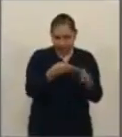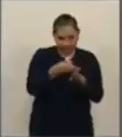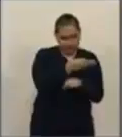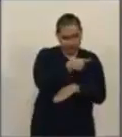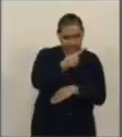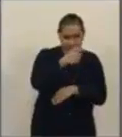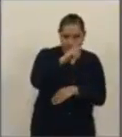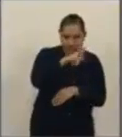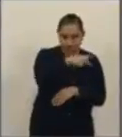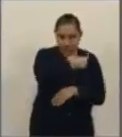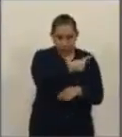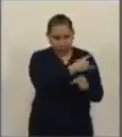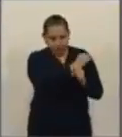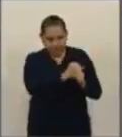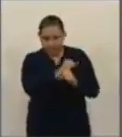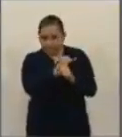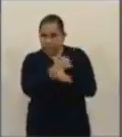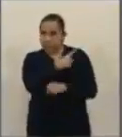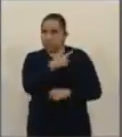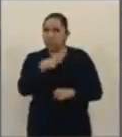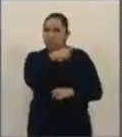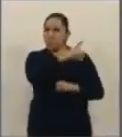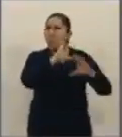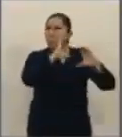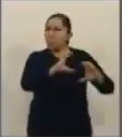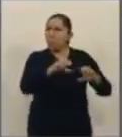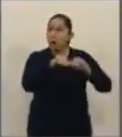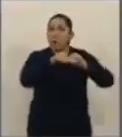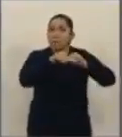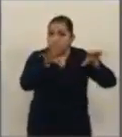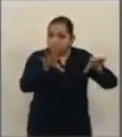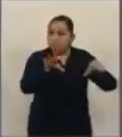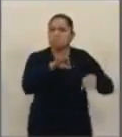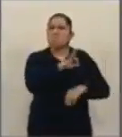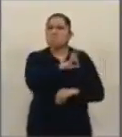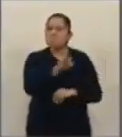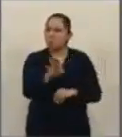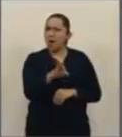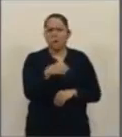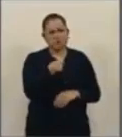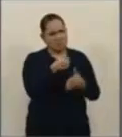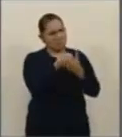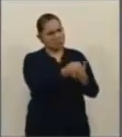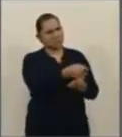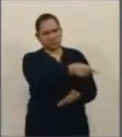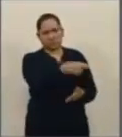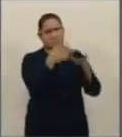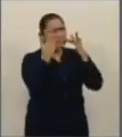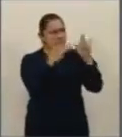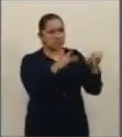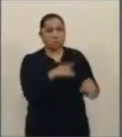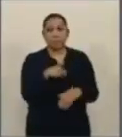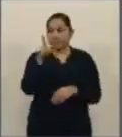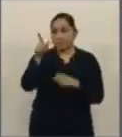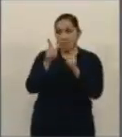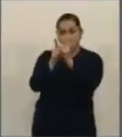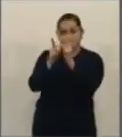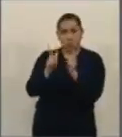PGR. La investigación del grupo interdisciplinario de expertos independientes